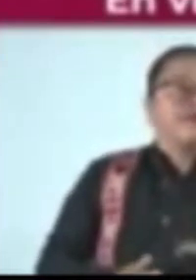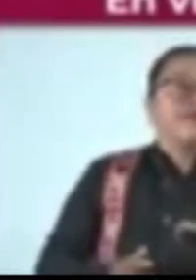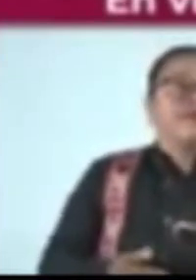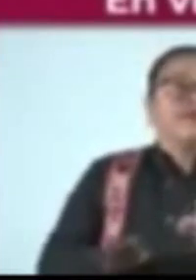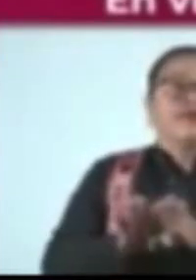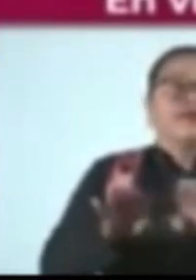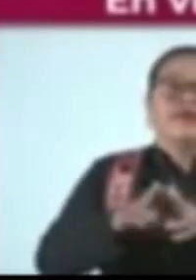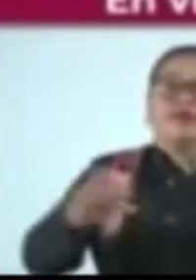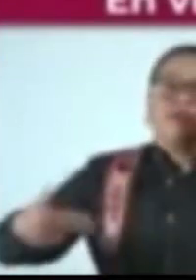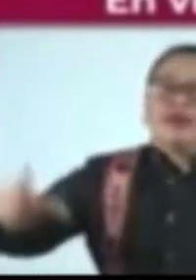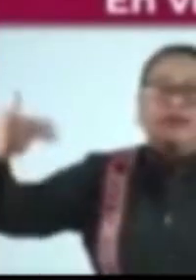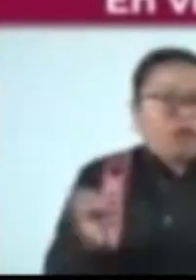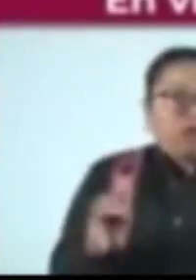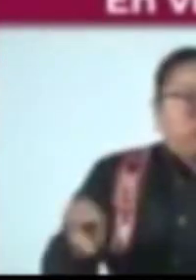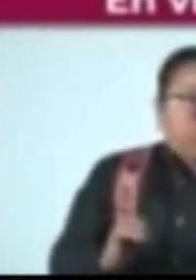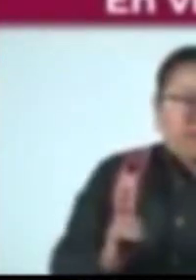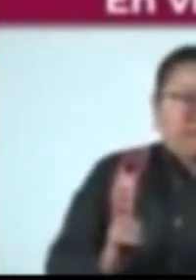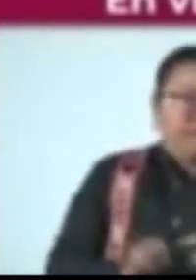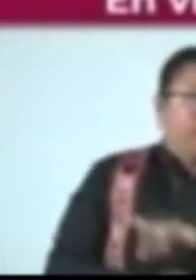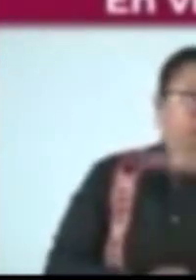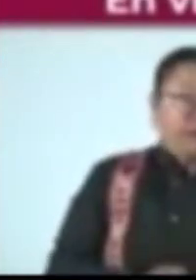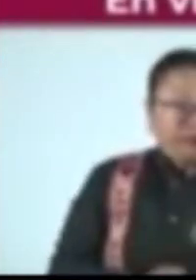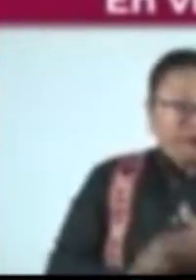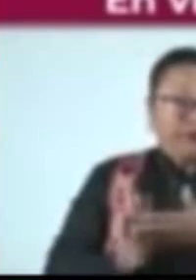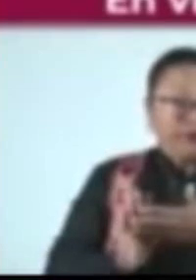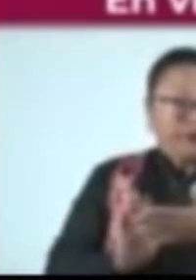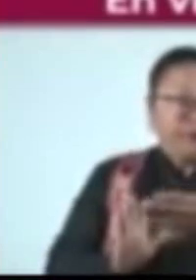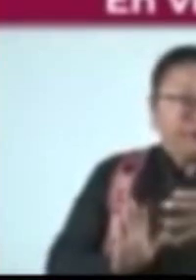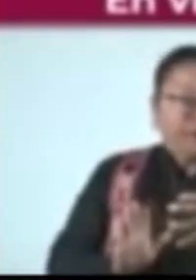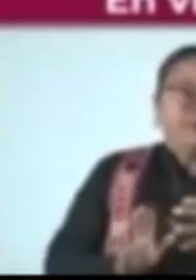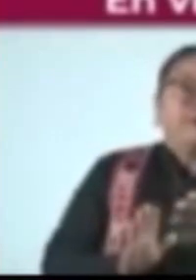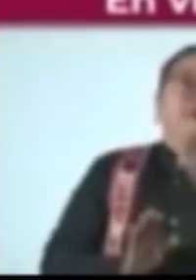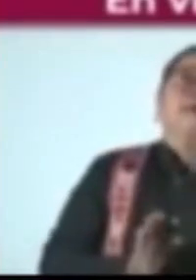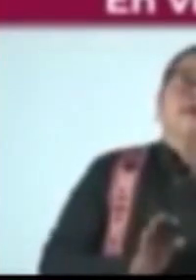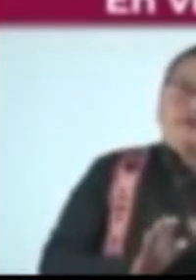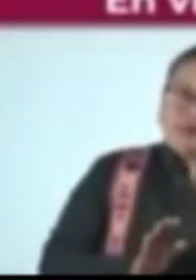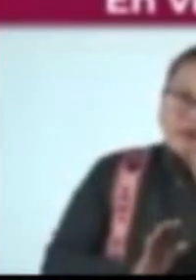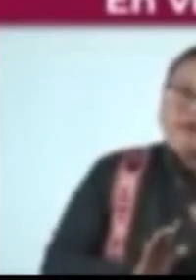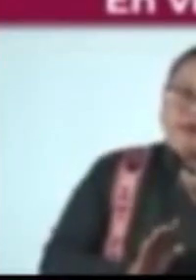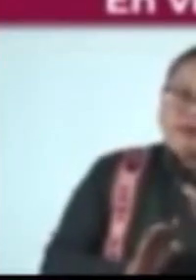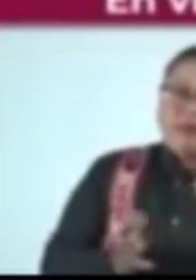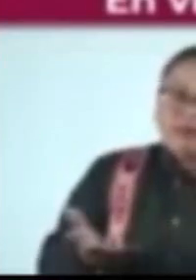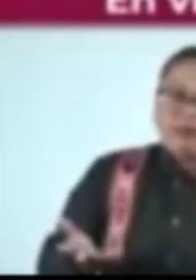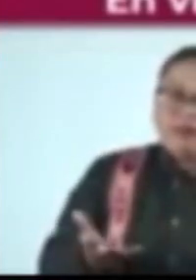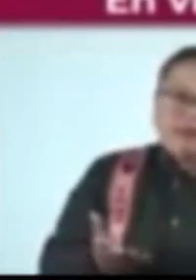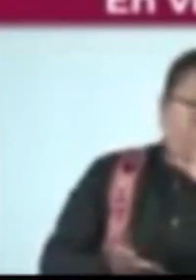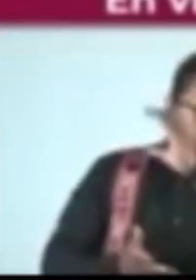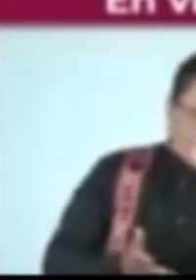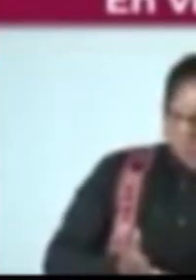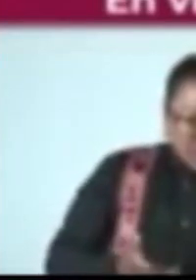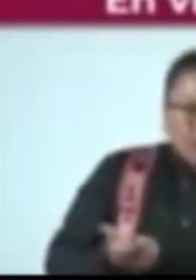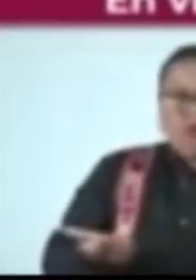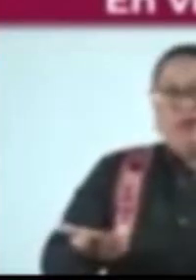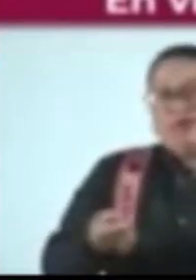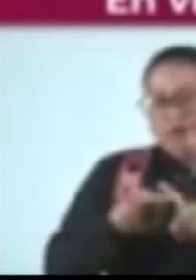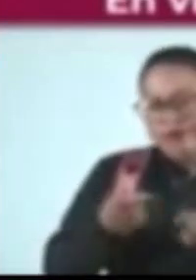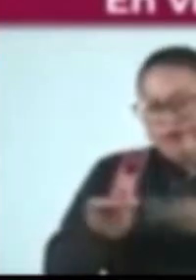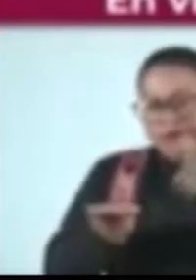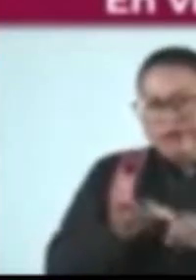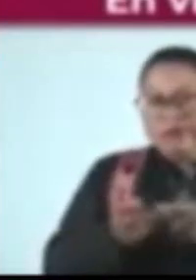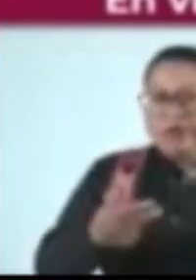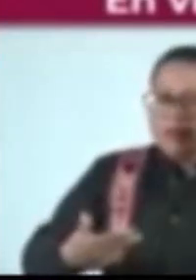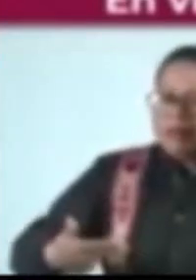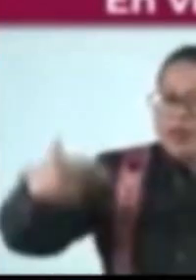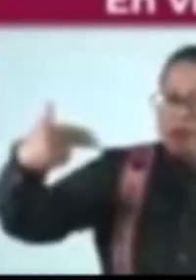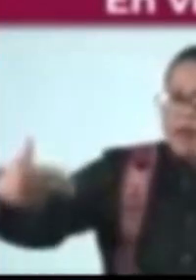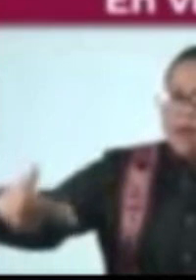esta joven enfermera. El fiscal Bernardo Rodríguez explicó que primeramente se declaró que no conocía a Vianey,